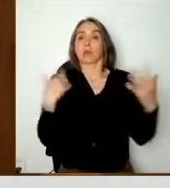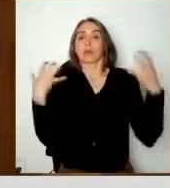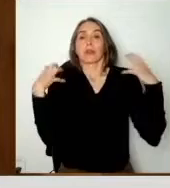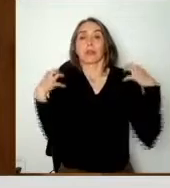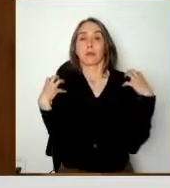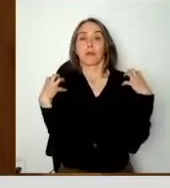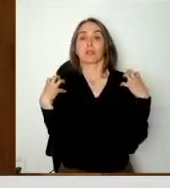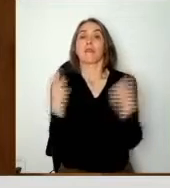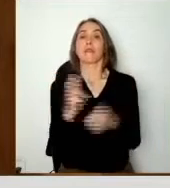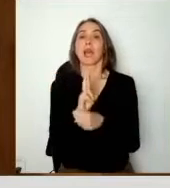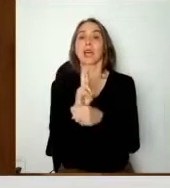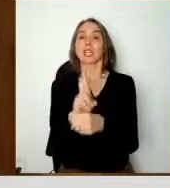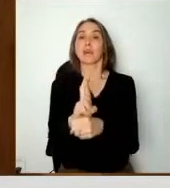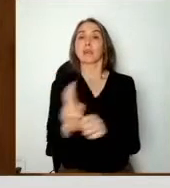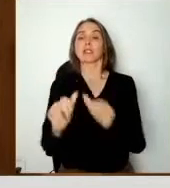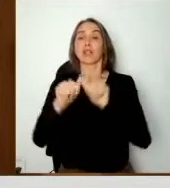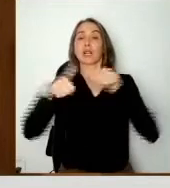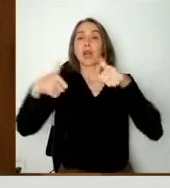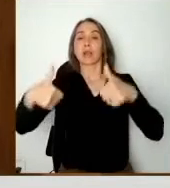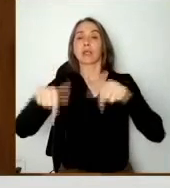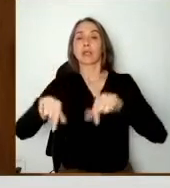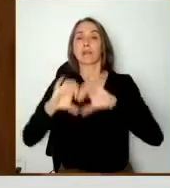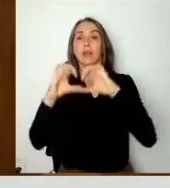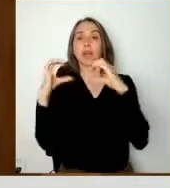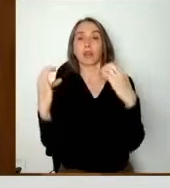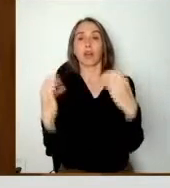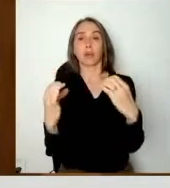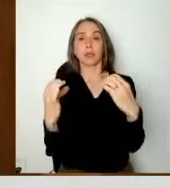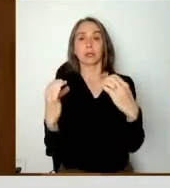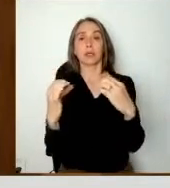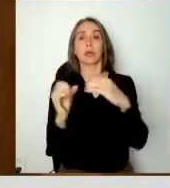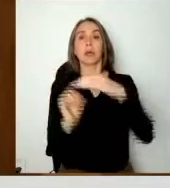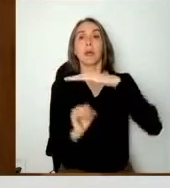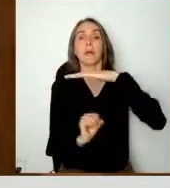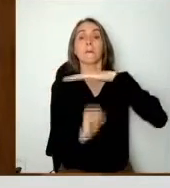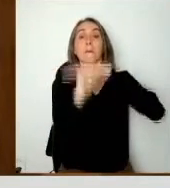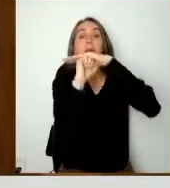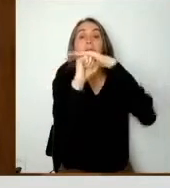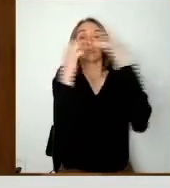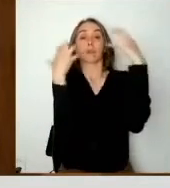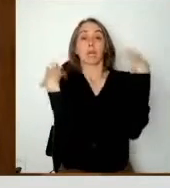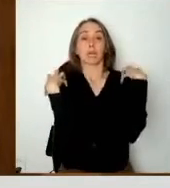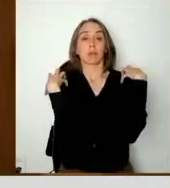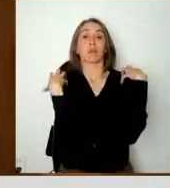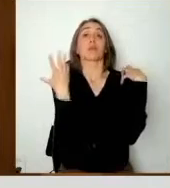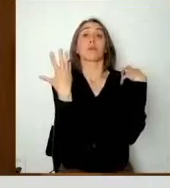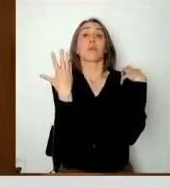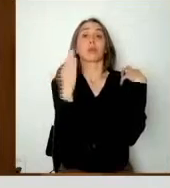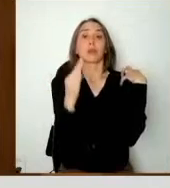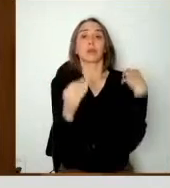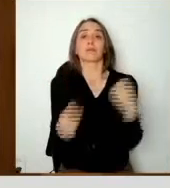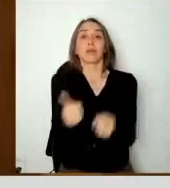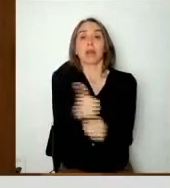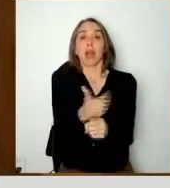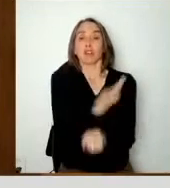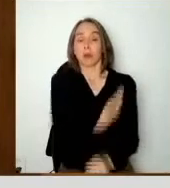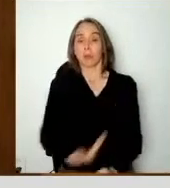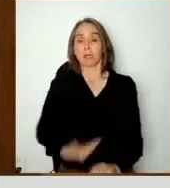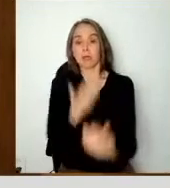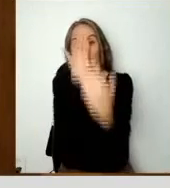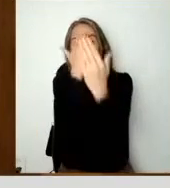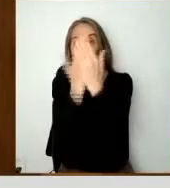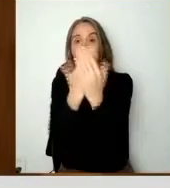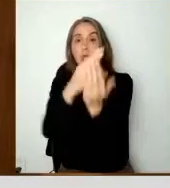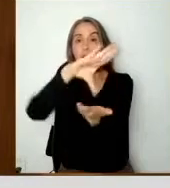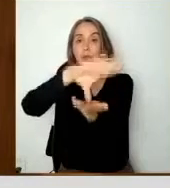representarles en la mesa de esta corporación, a la máxima responsabilidad que es la presidencia. De cara al país y frente